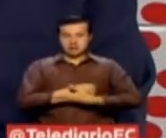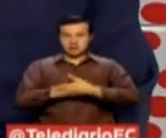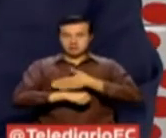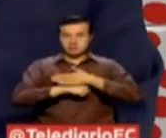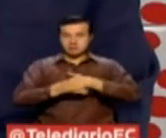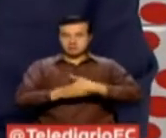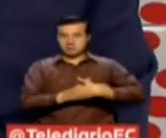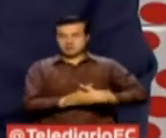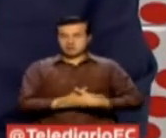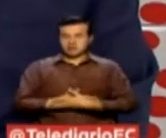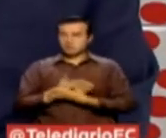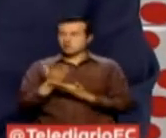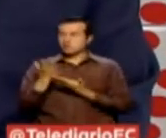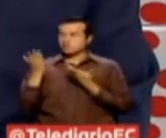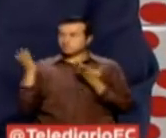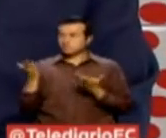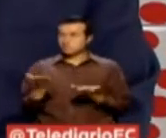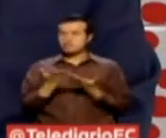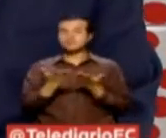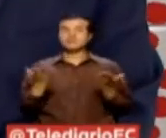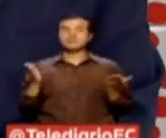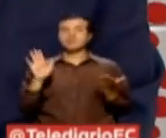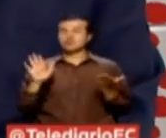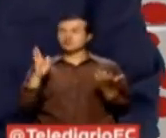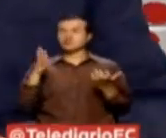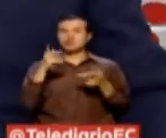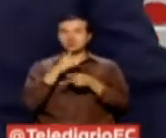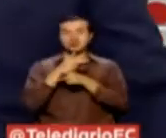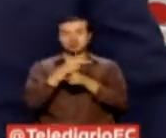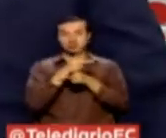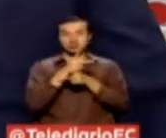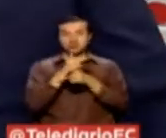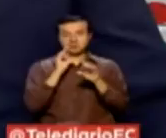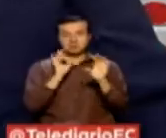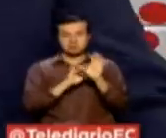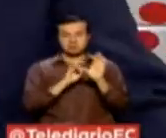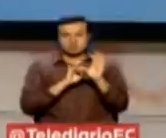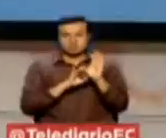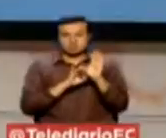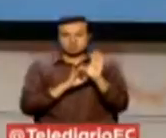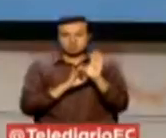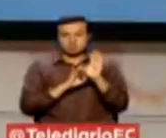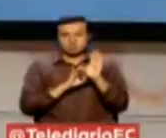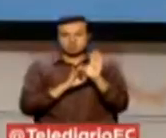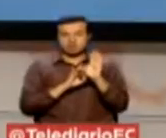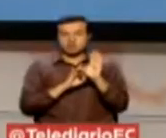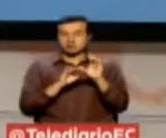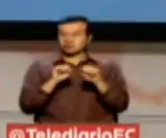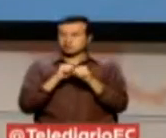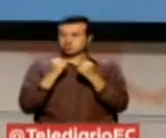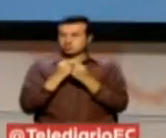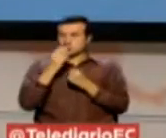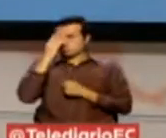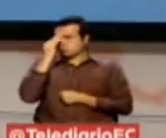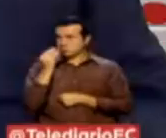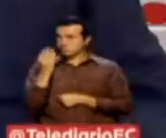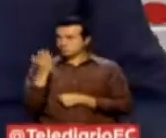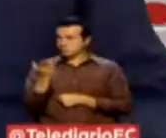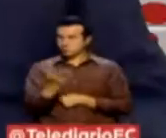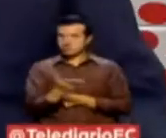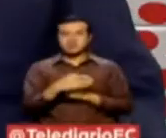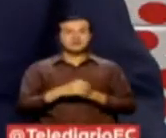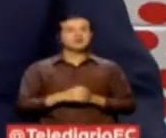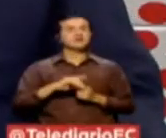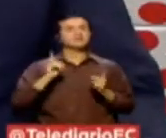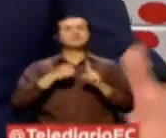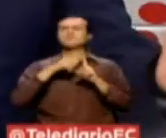integrante de la Fundación Médica Mosquera y aspirante al Consejo de Participación Ciudadana y Control Social. Buenos días. Gracias por estar aquí. Comienzo